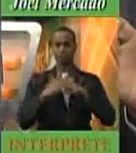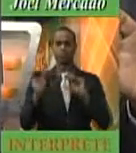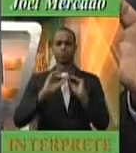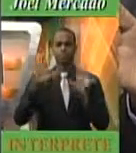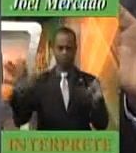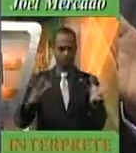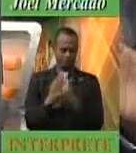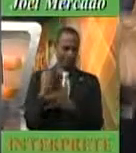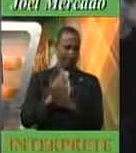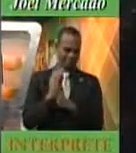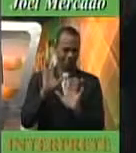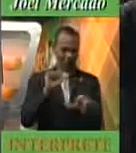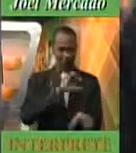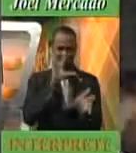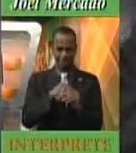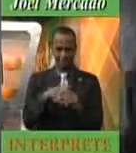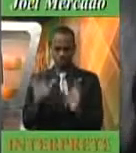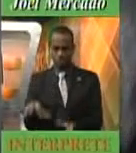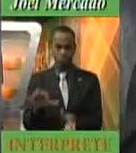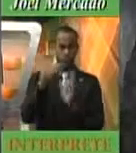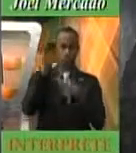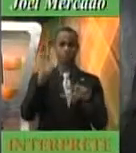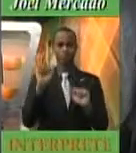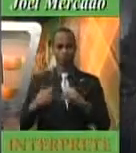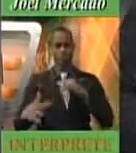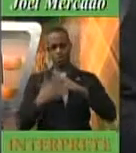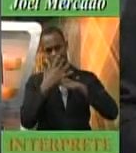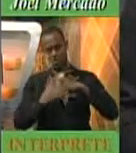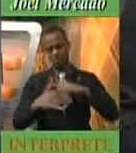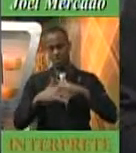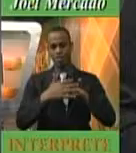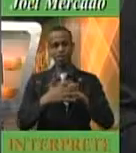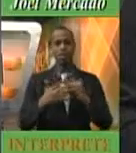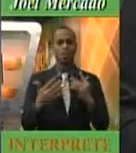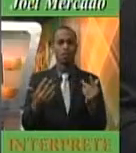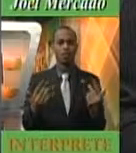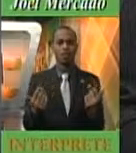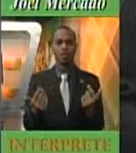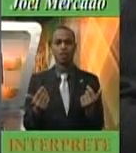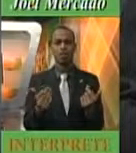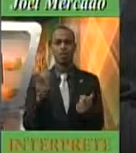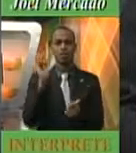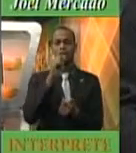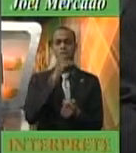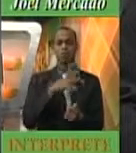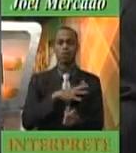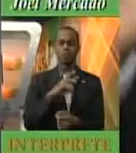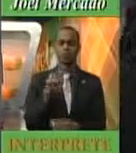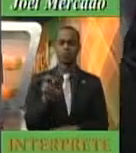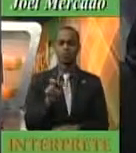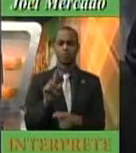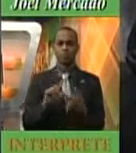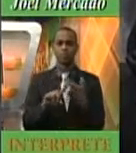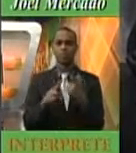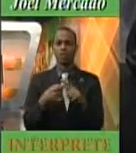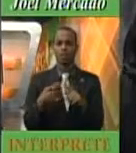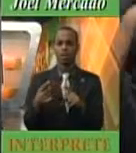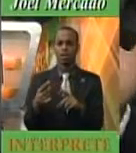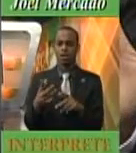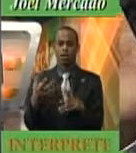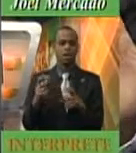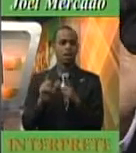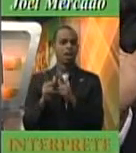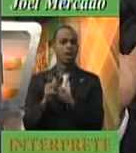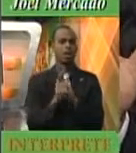de bañarnos después que habíamos jugado y hecho la actividad. Y esta señora con su compañero casi quería salir